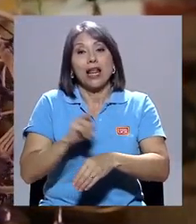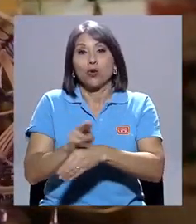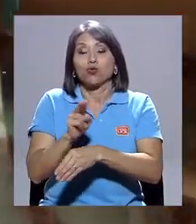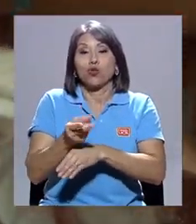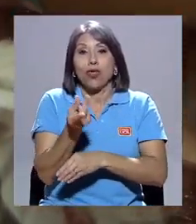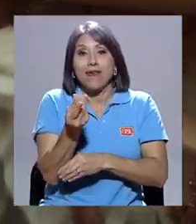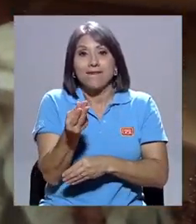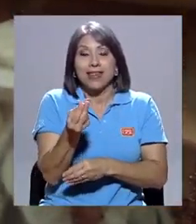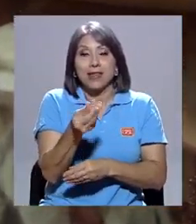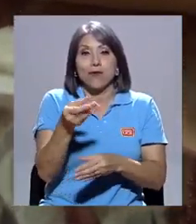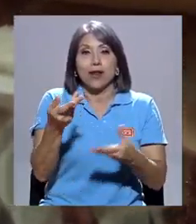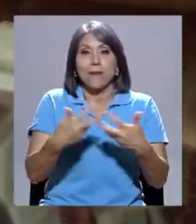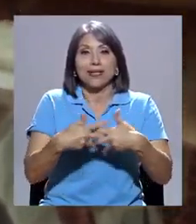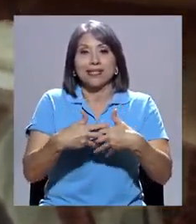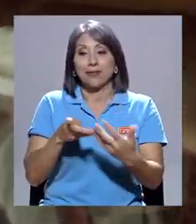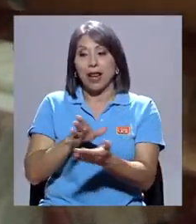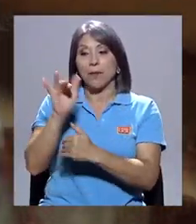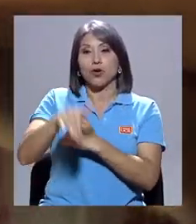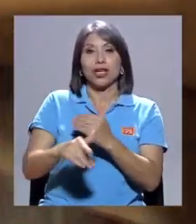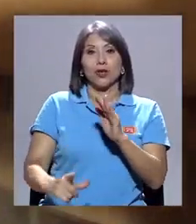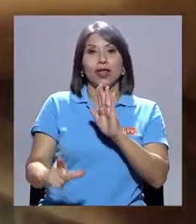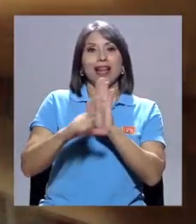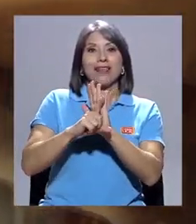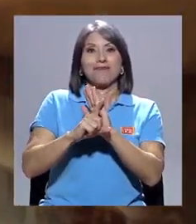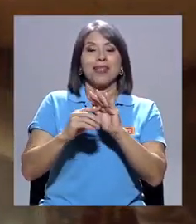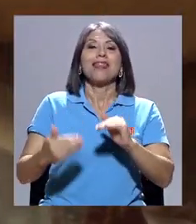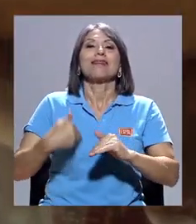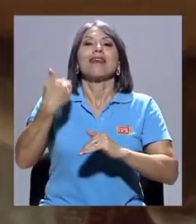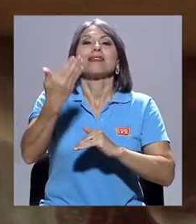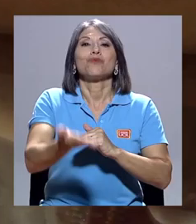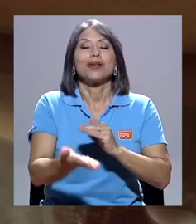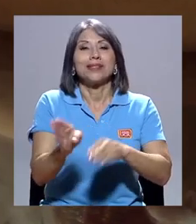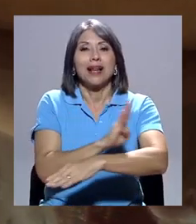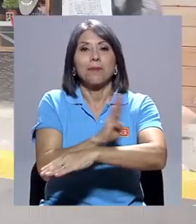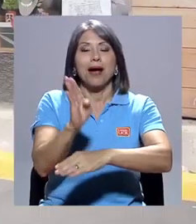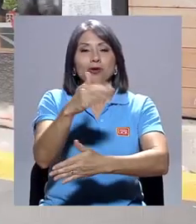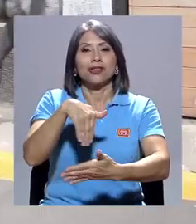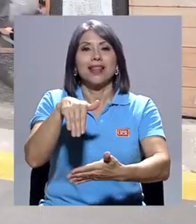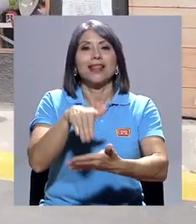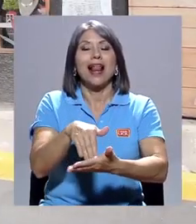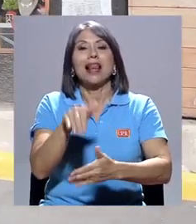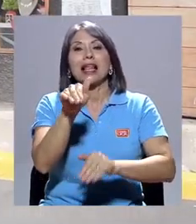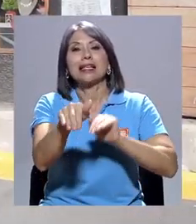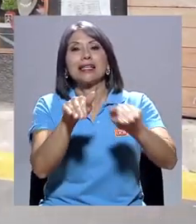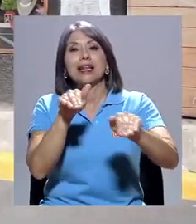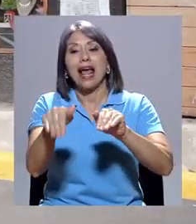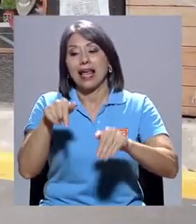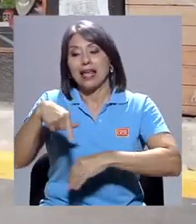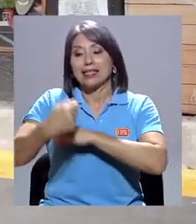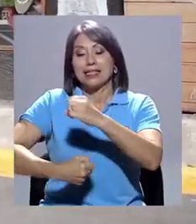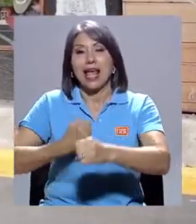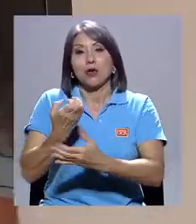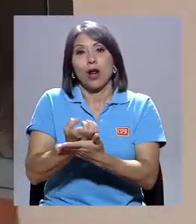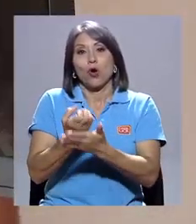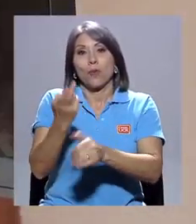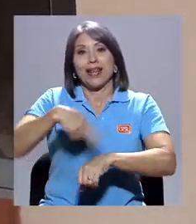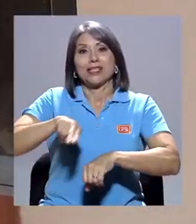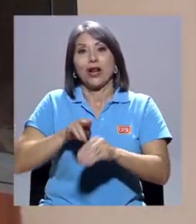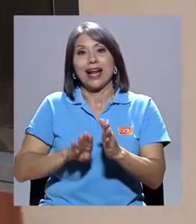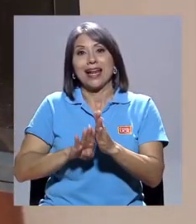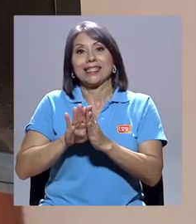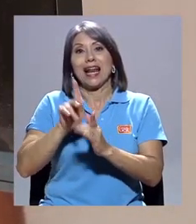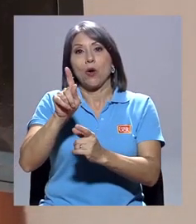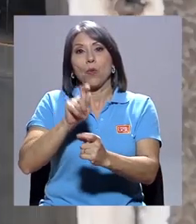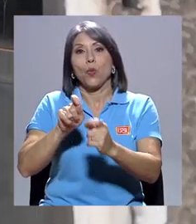de ley fue presentado luego de que el Banco Central anunciara que la economía nacional crecerá un punto menos este año. Dentro de los incentivos